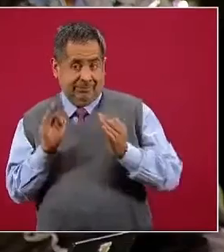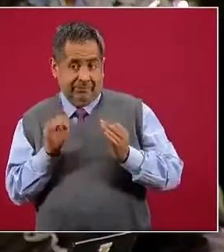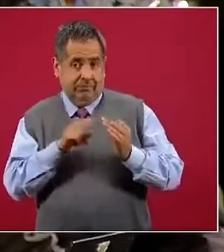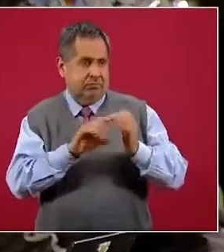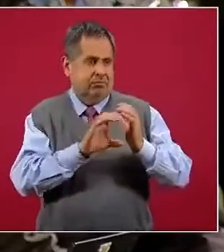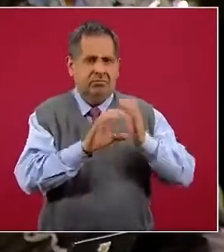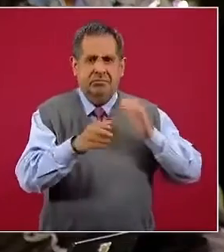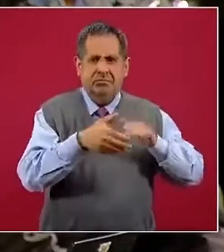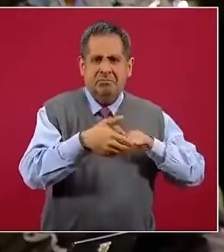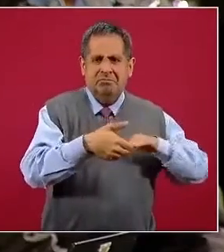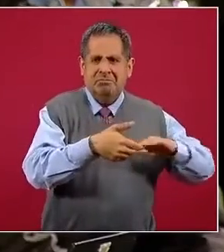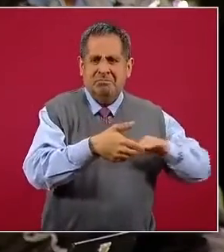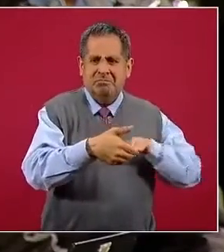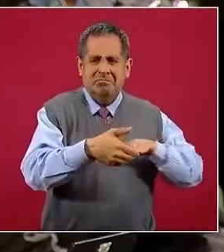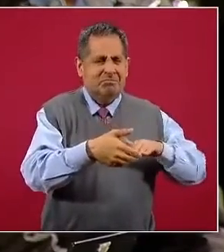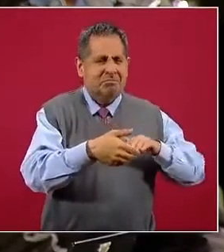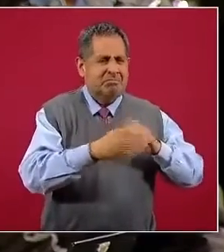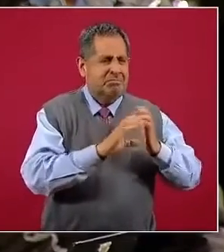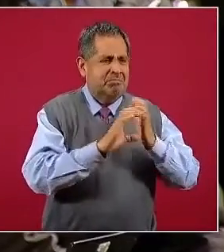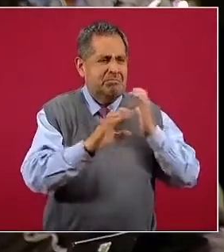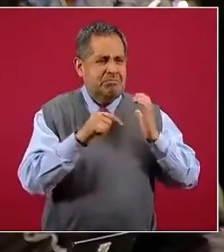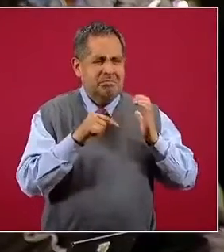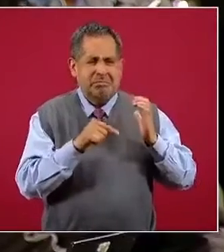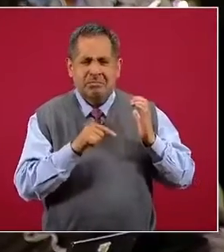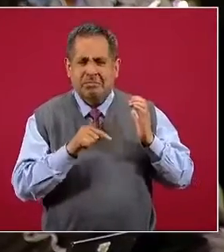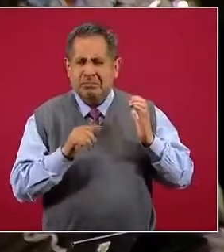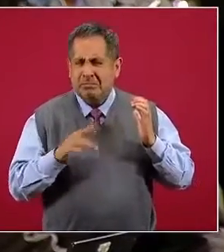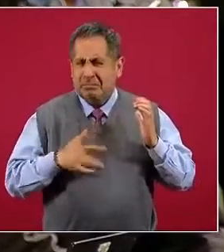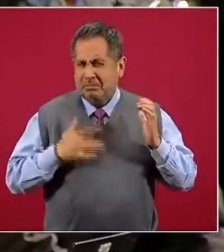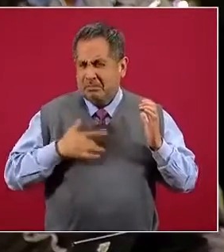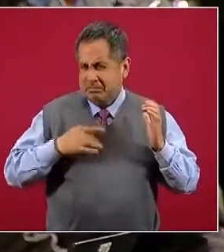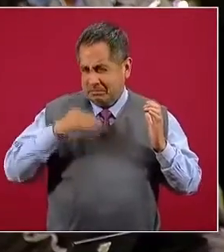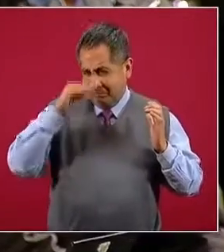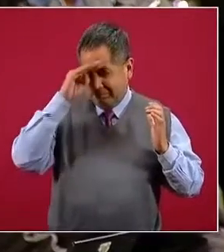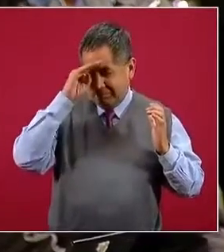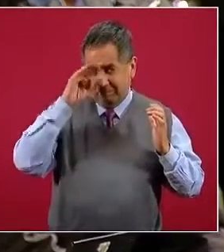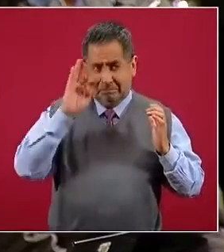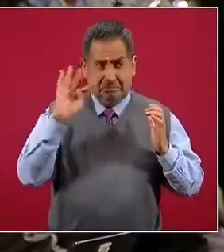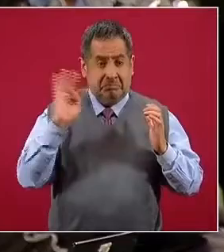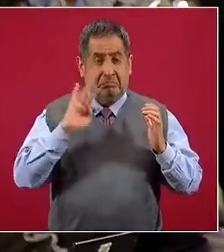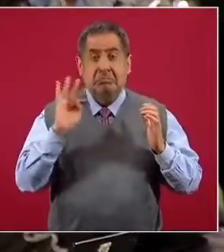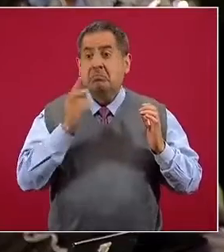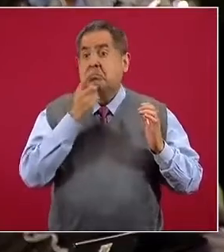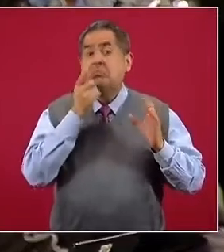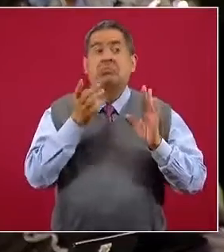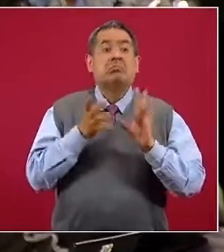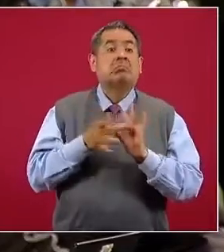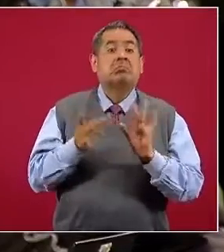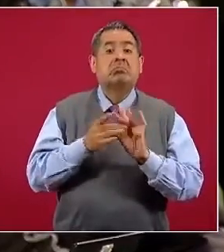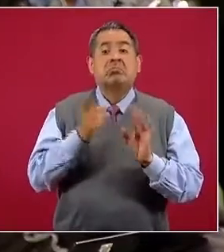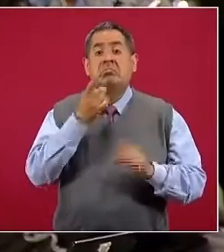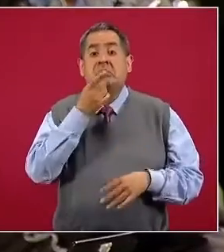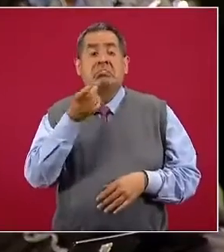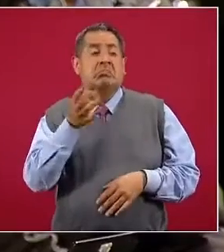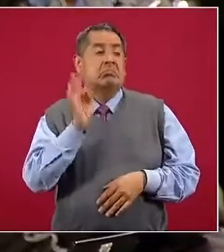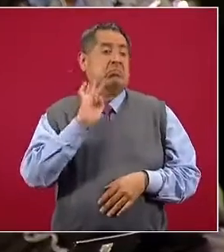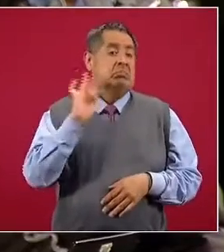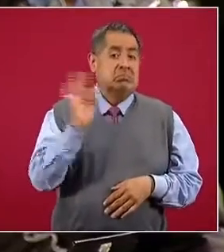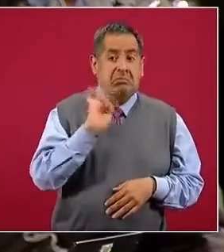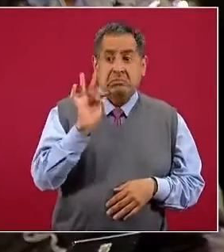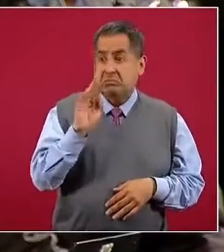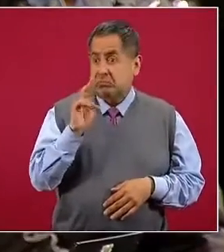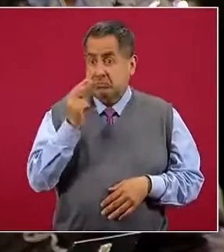como para pensar, pues, no sé, si hubiera, les dijeron que la explicación es por si